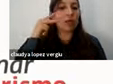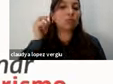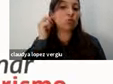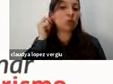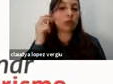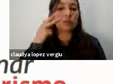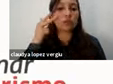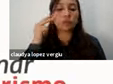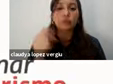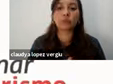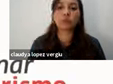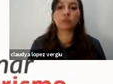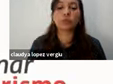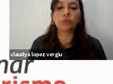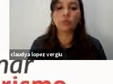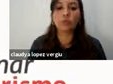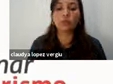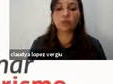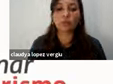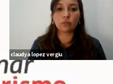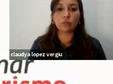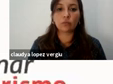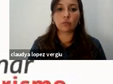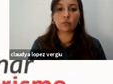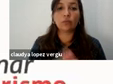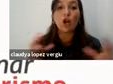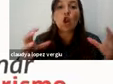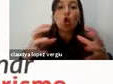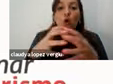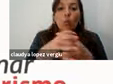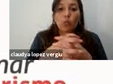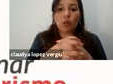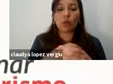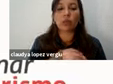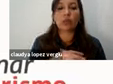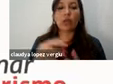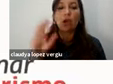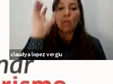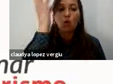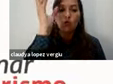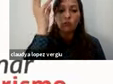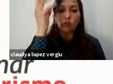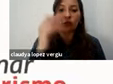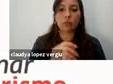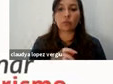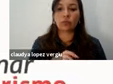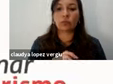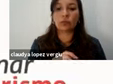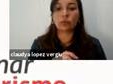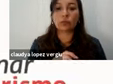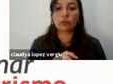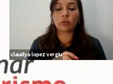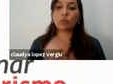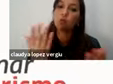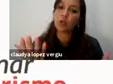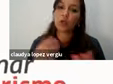acá en el Bosque de las Nuas, en la comunidad que actual estamos trabajando, ¿no? Y bueno,